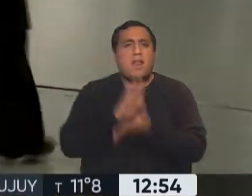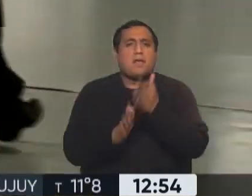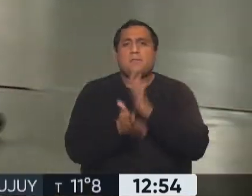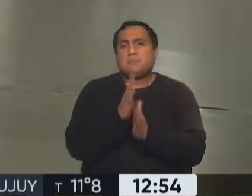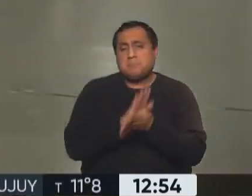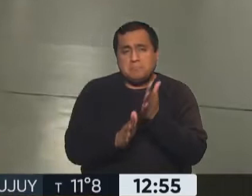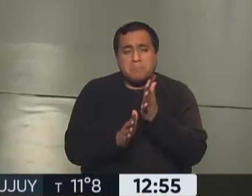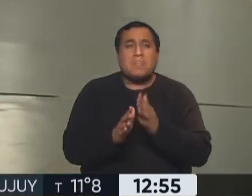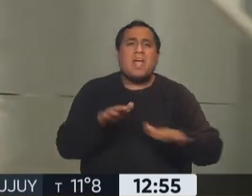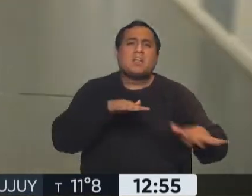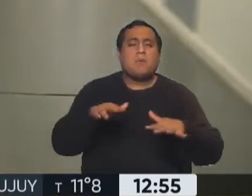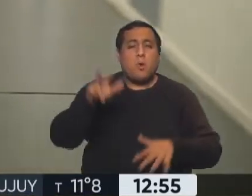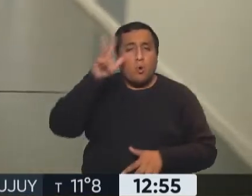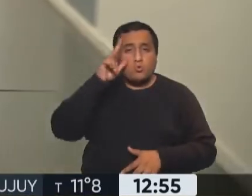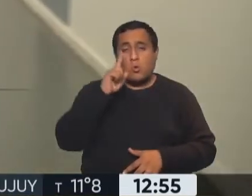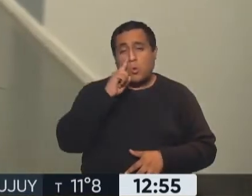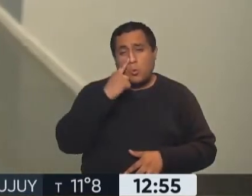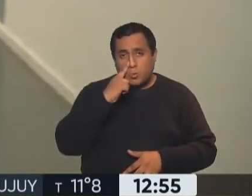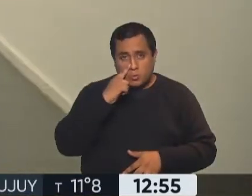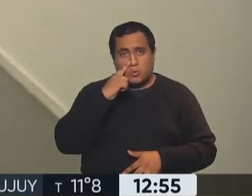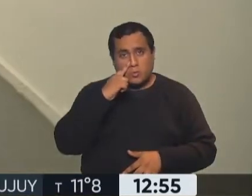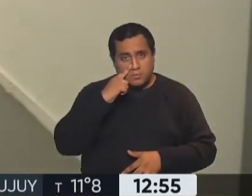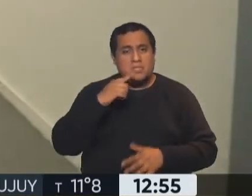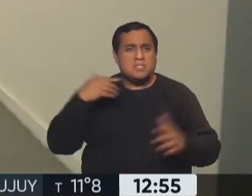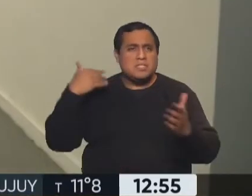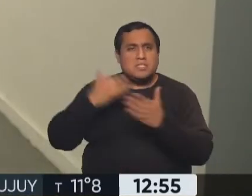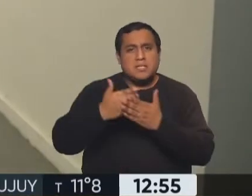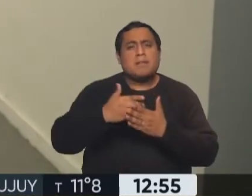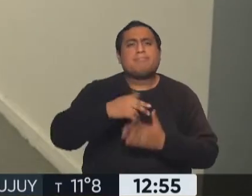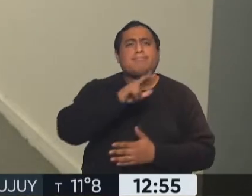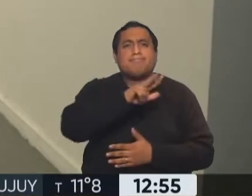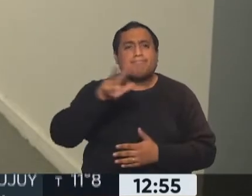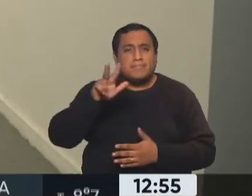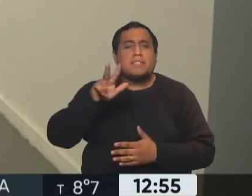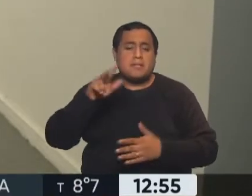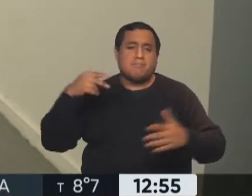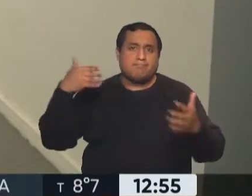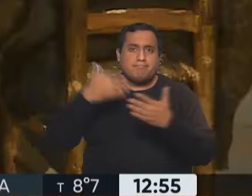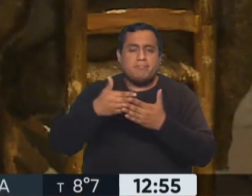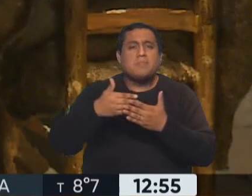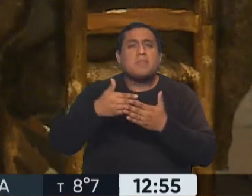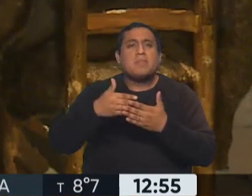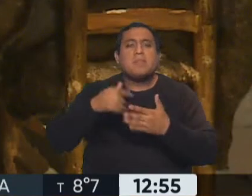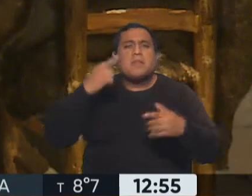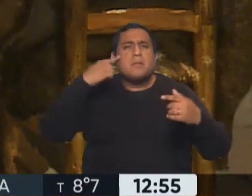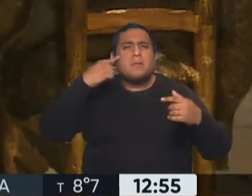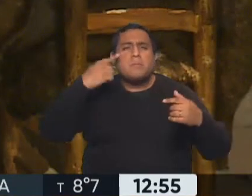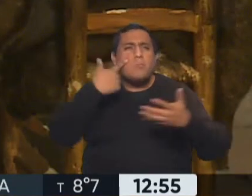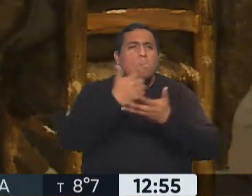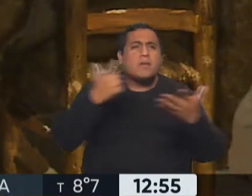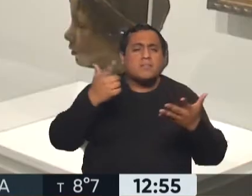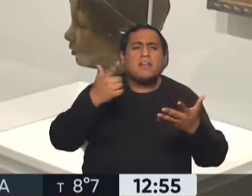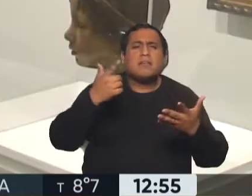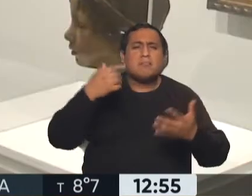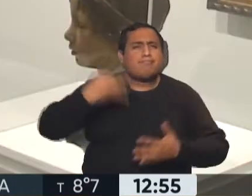de actividades, el 8 de junio va a comenzar la 33ª muestra anual de fotoperiodismo argentino, una muestra siempre genial que